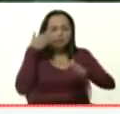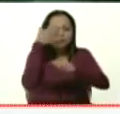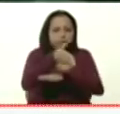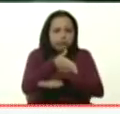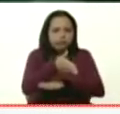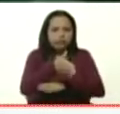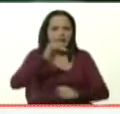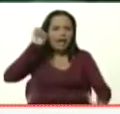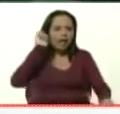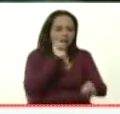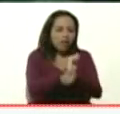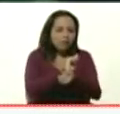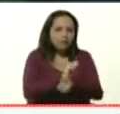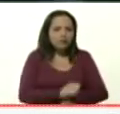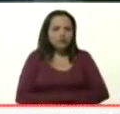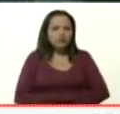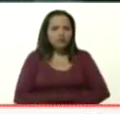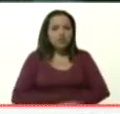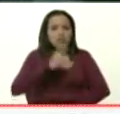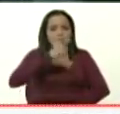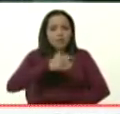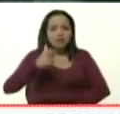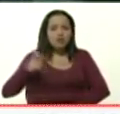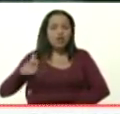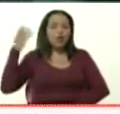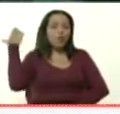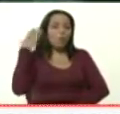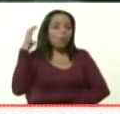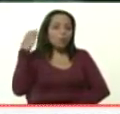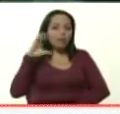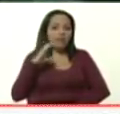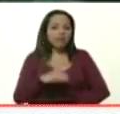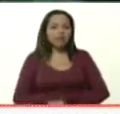allanamiento y captura de unos ciudadanos colombianos.